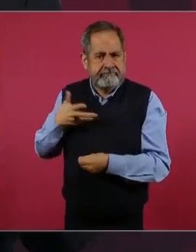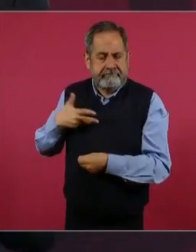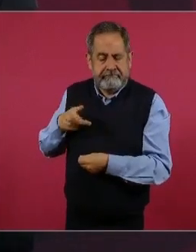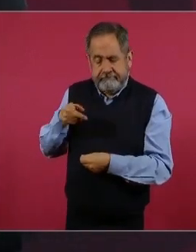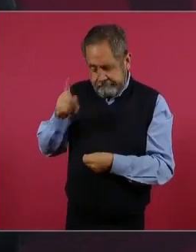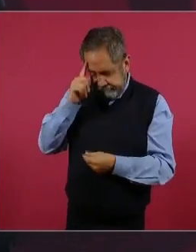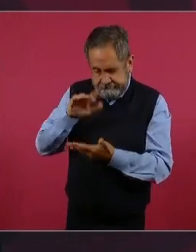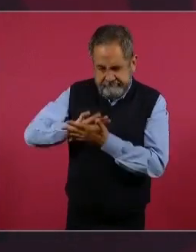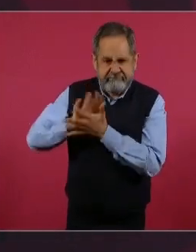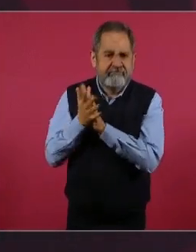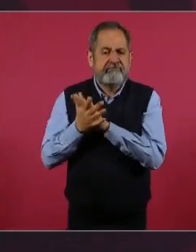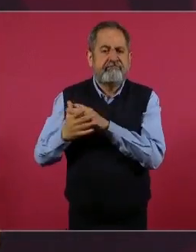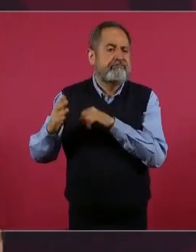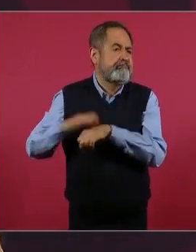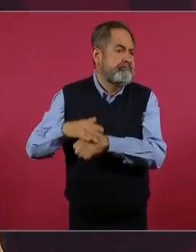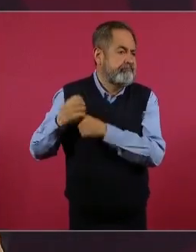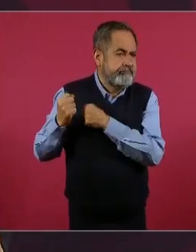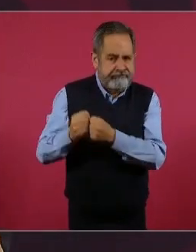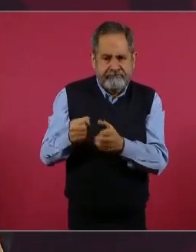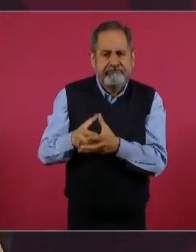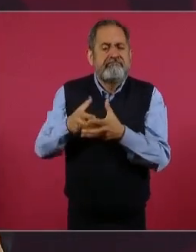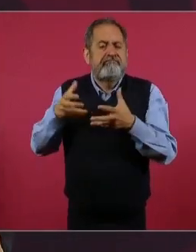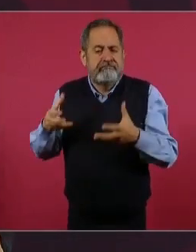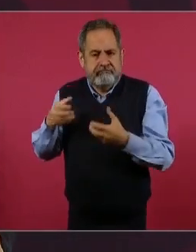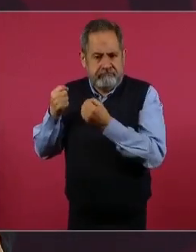se consolide